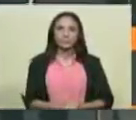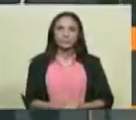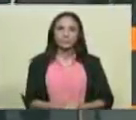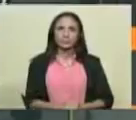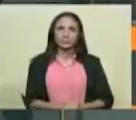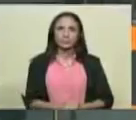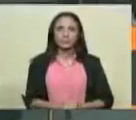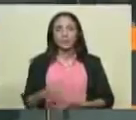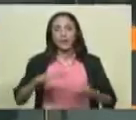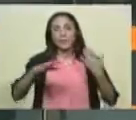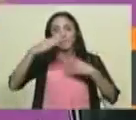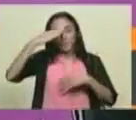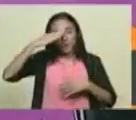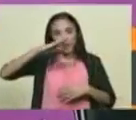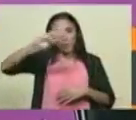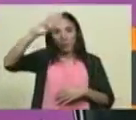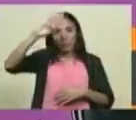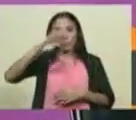Democracia de México.